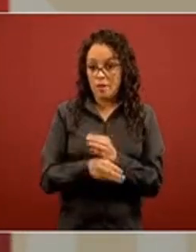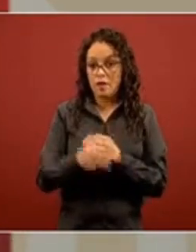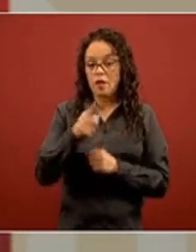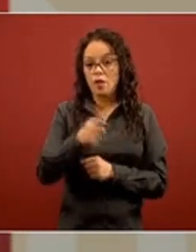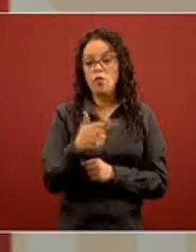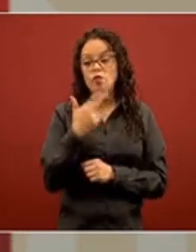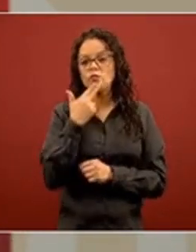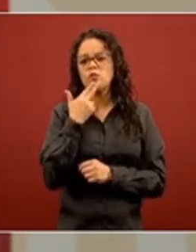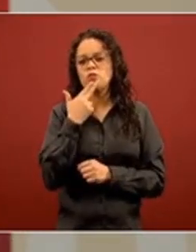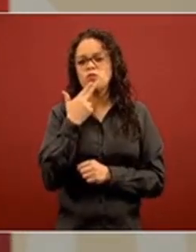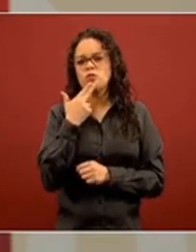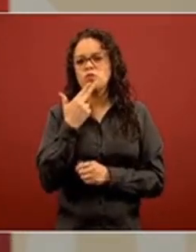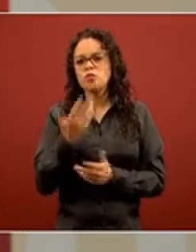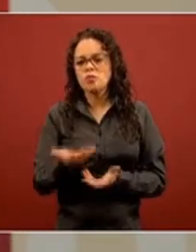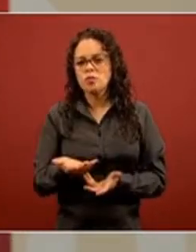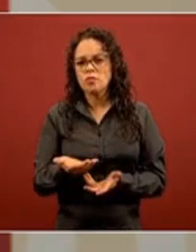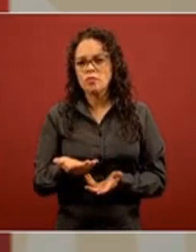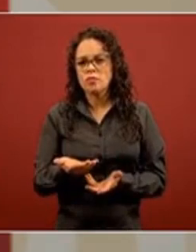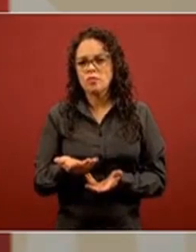más